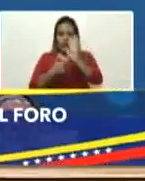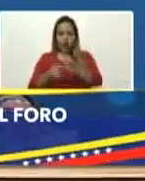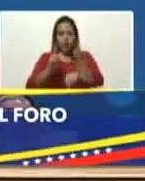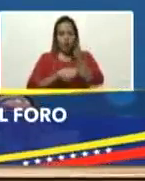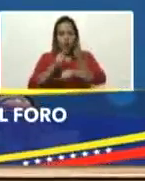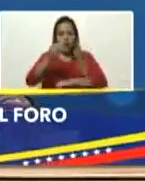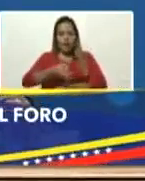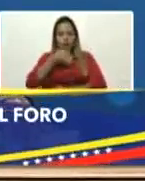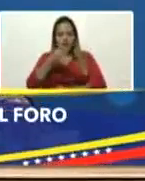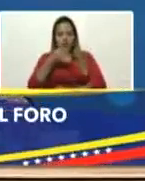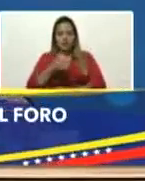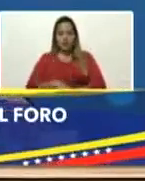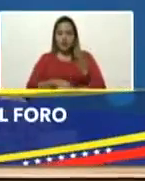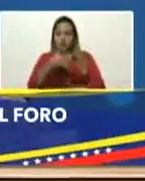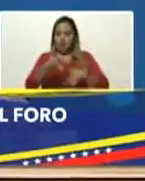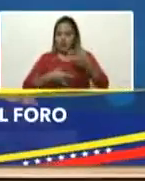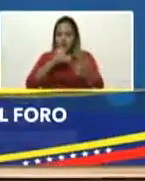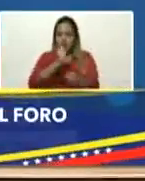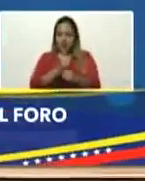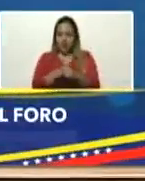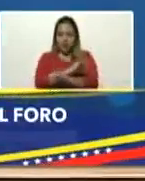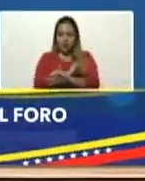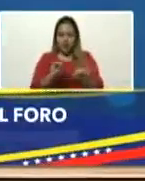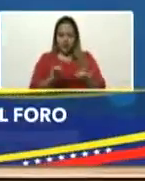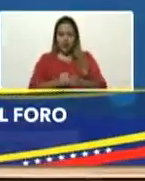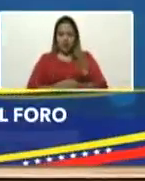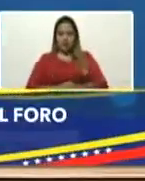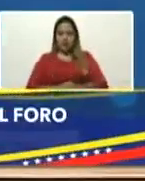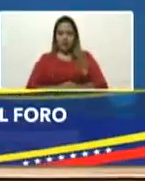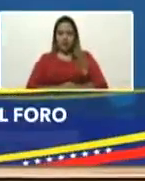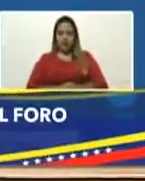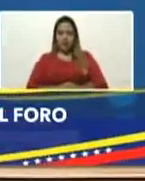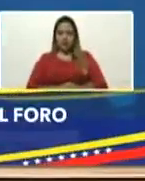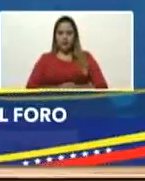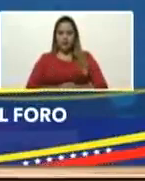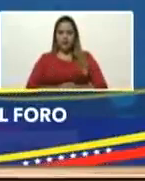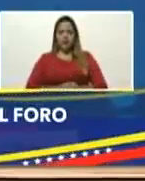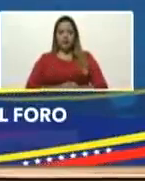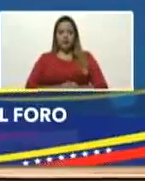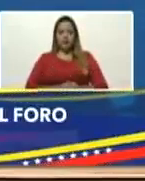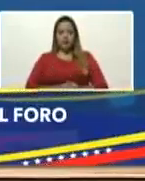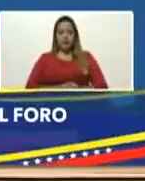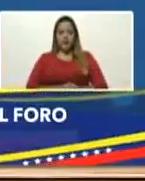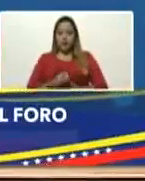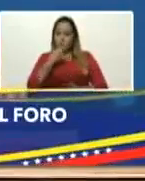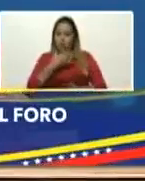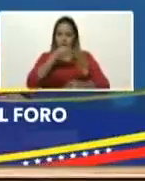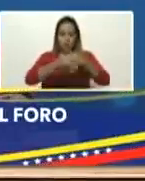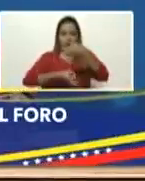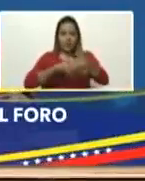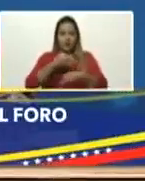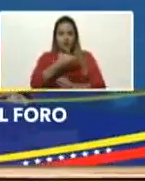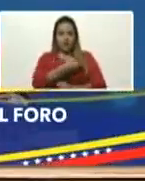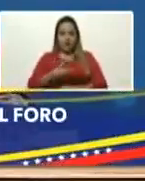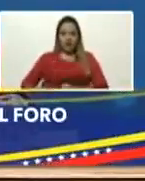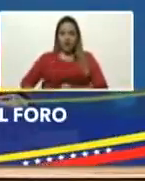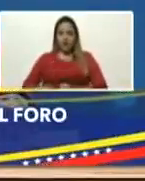tarde en la sesión de cierre, ¿no? Sesión plenaria de cierre. Es bueno destacar, presidente,